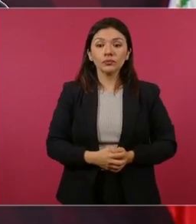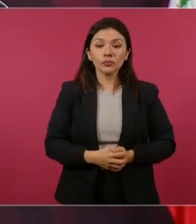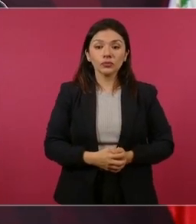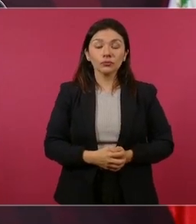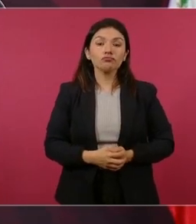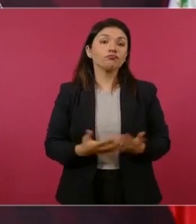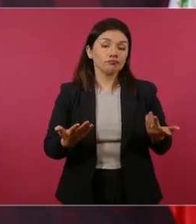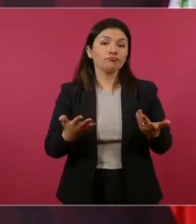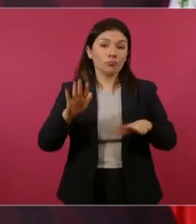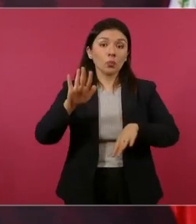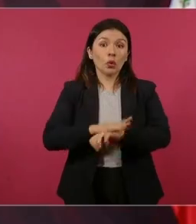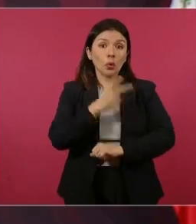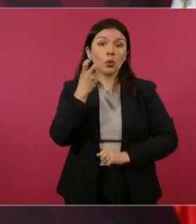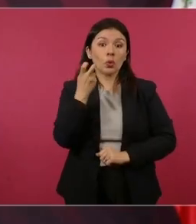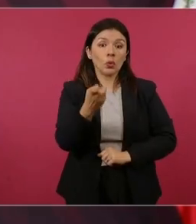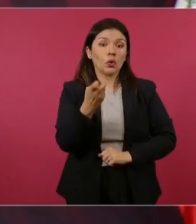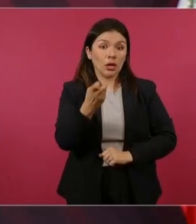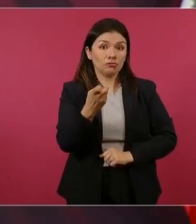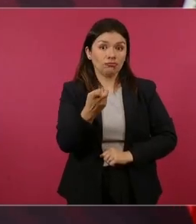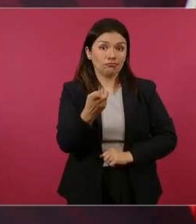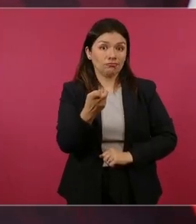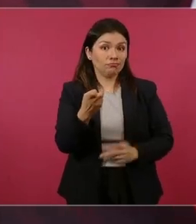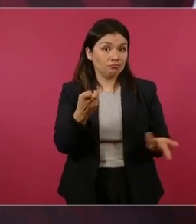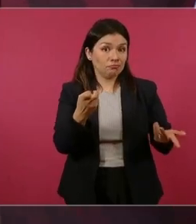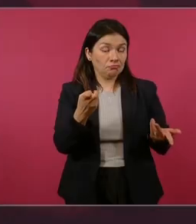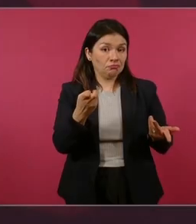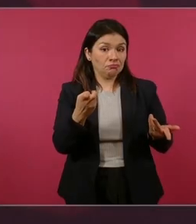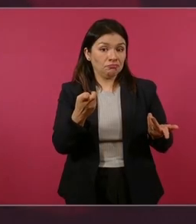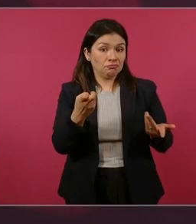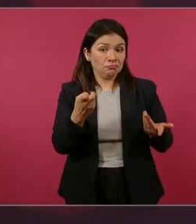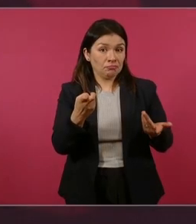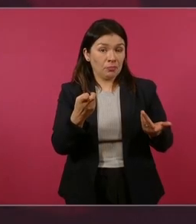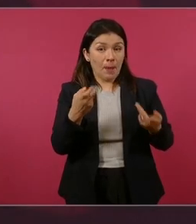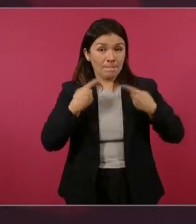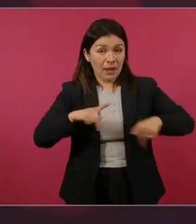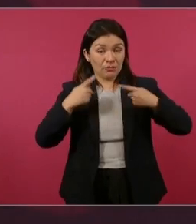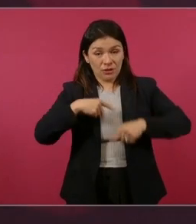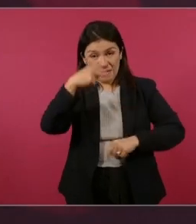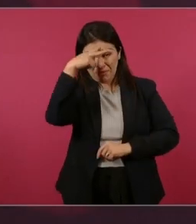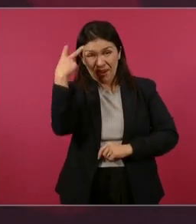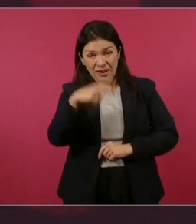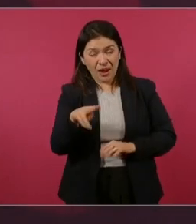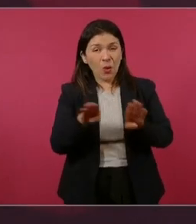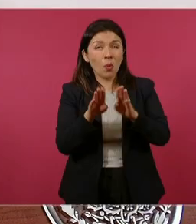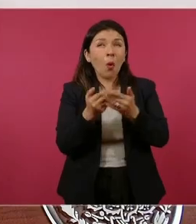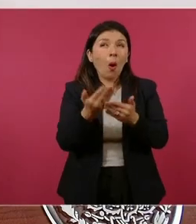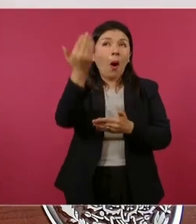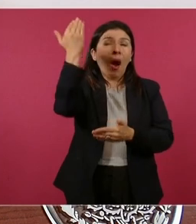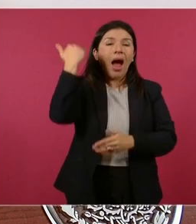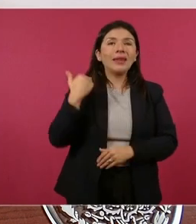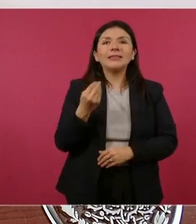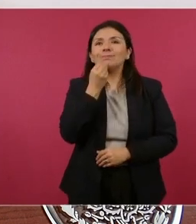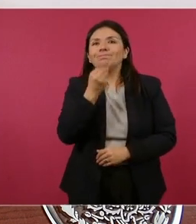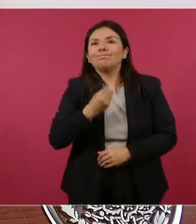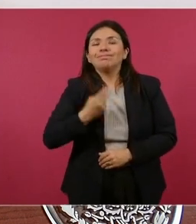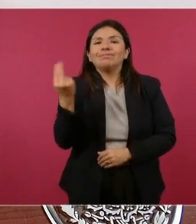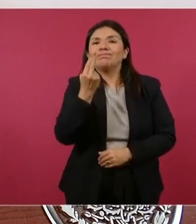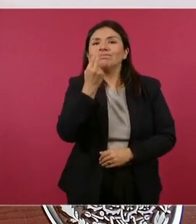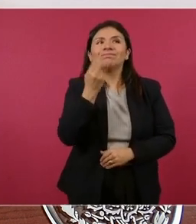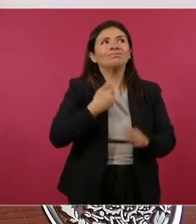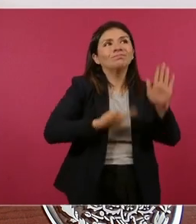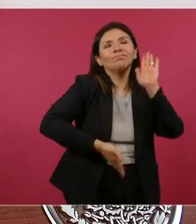que por eso no van ya el número de mexicanos que antes, por necesidad,